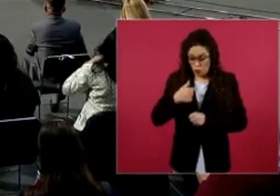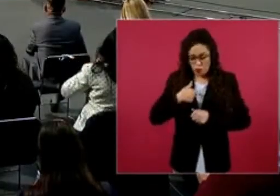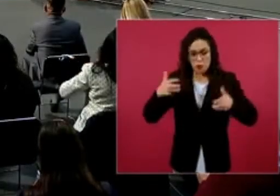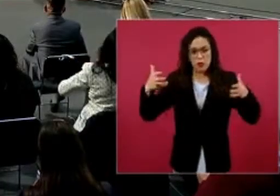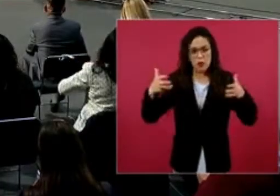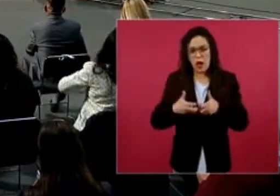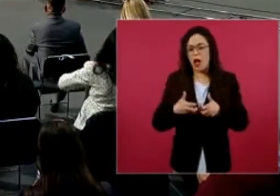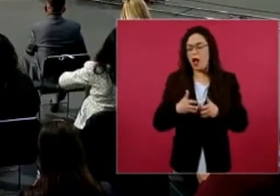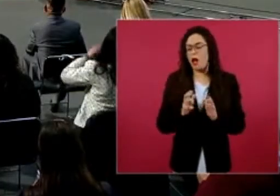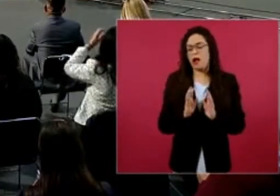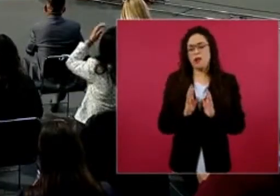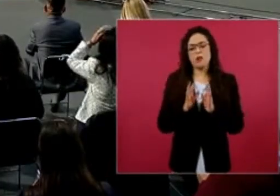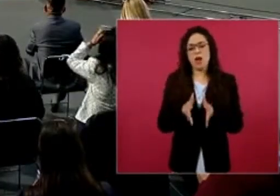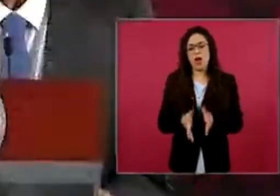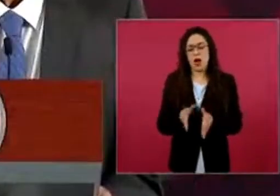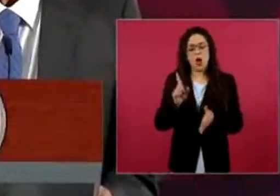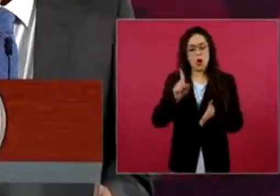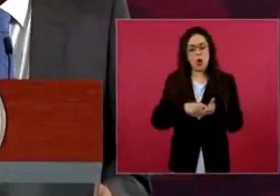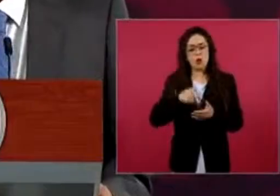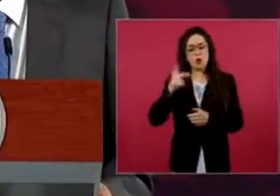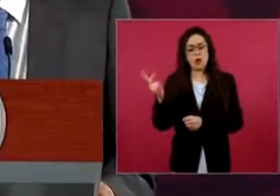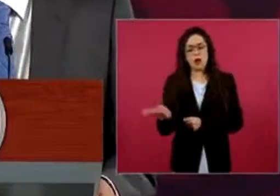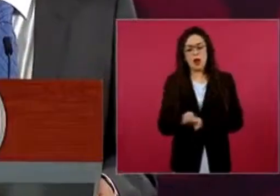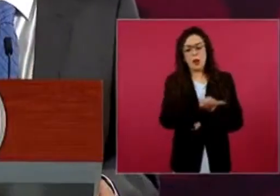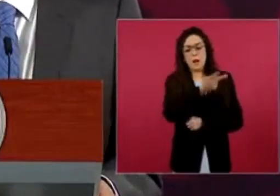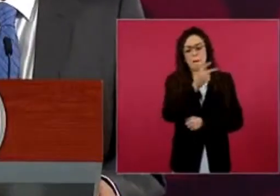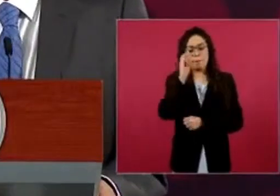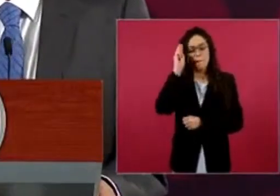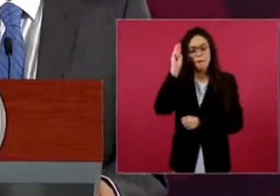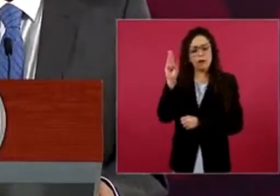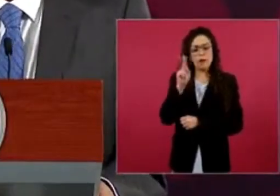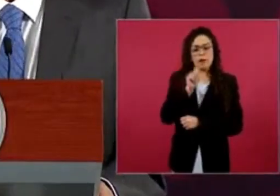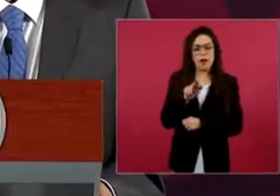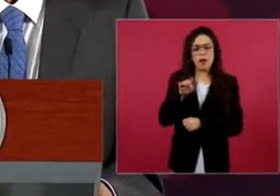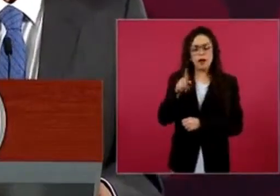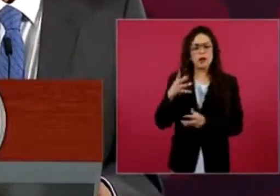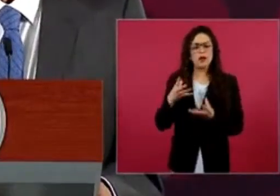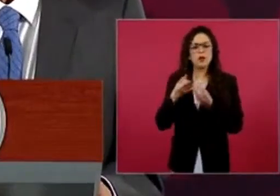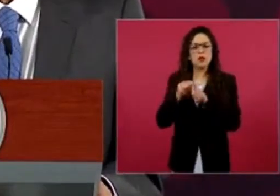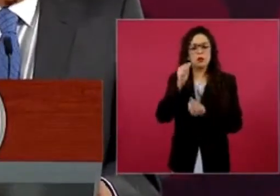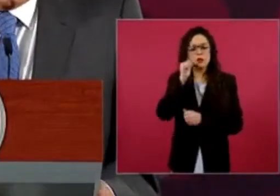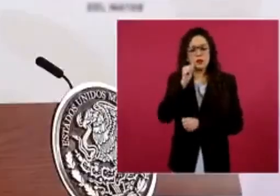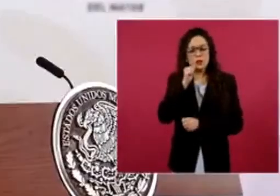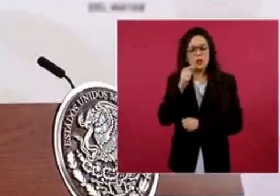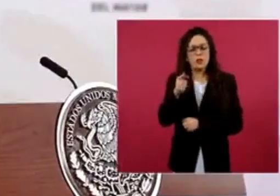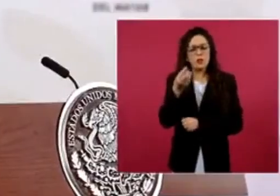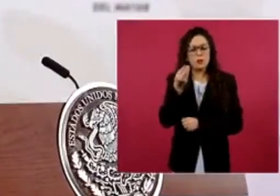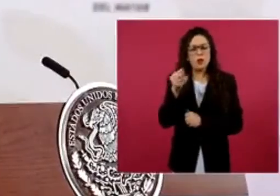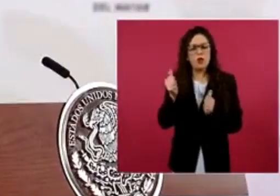al maestro Pani, que era muy cercano a Obregón,